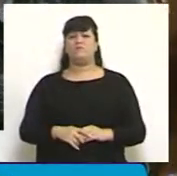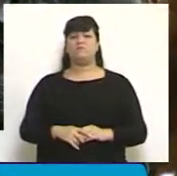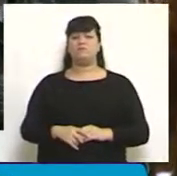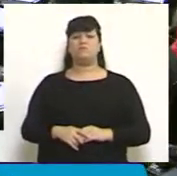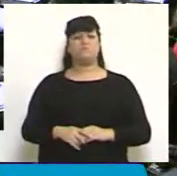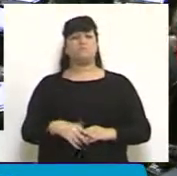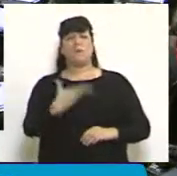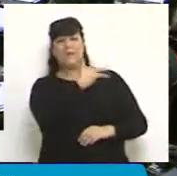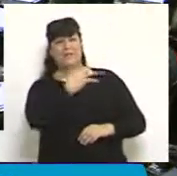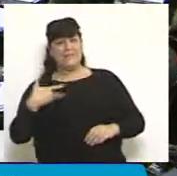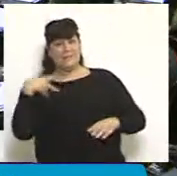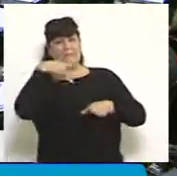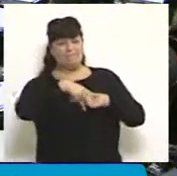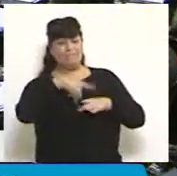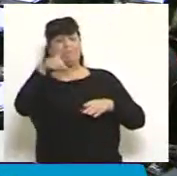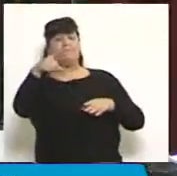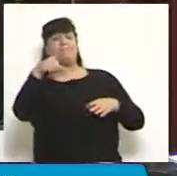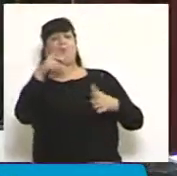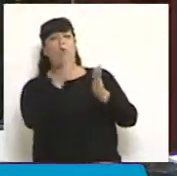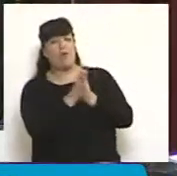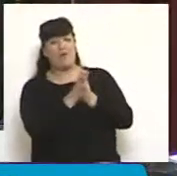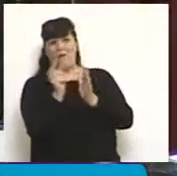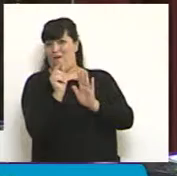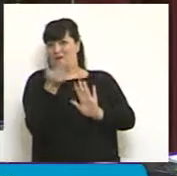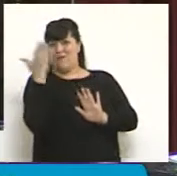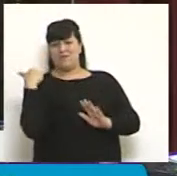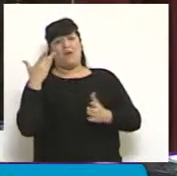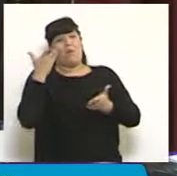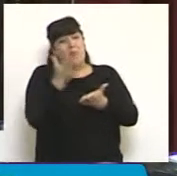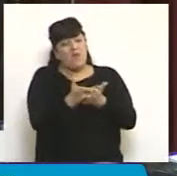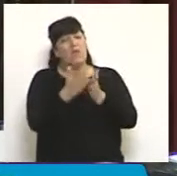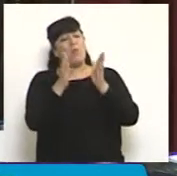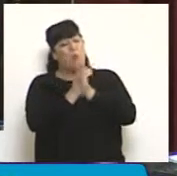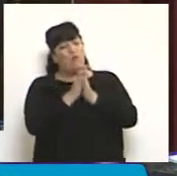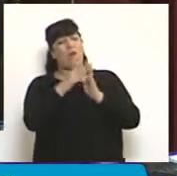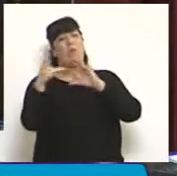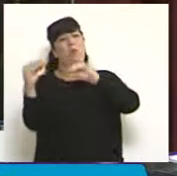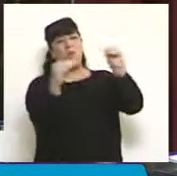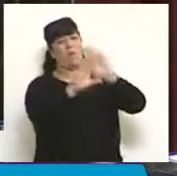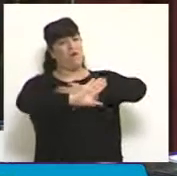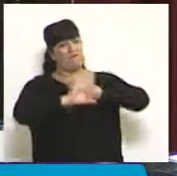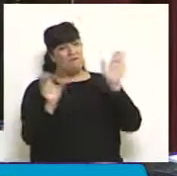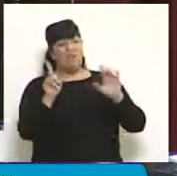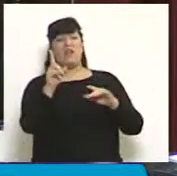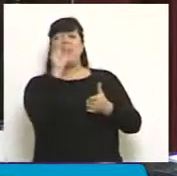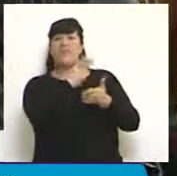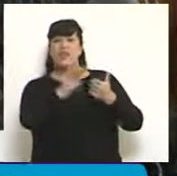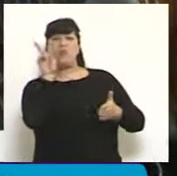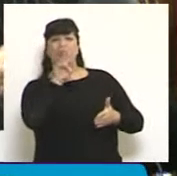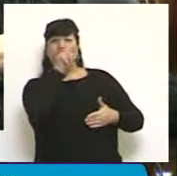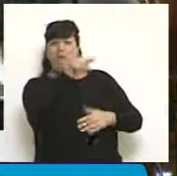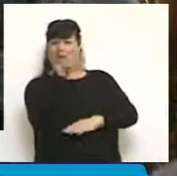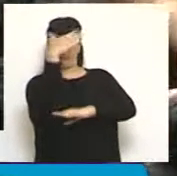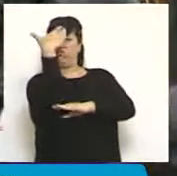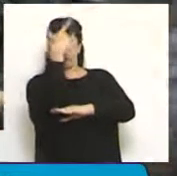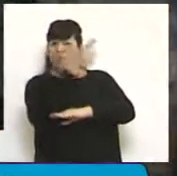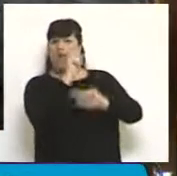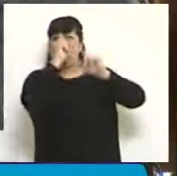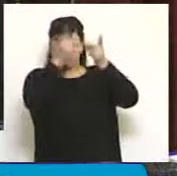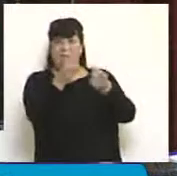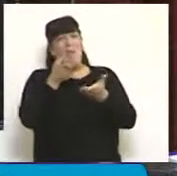Señores diputados, recién les he pedido que por favor hagan silencio. La diputada que está haciendo uso de la palabra